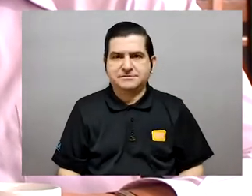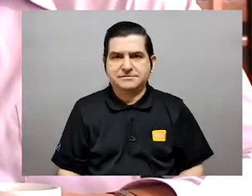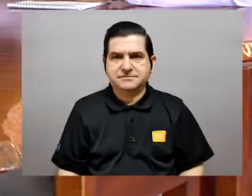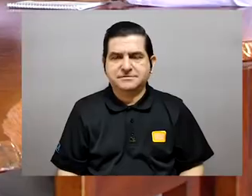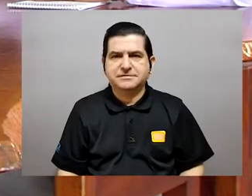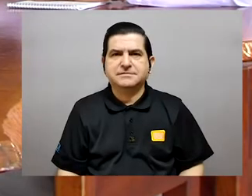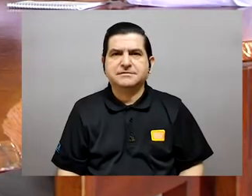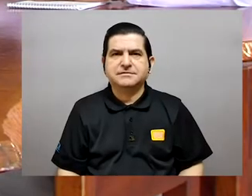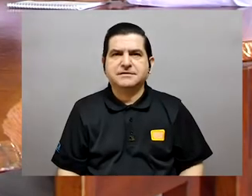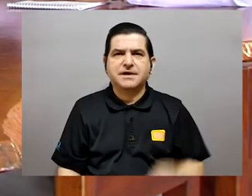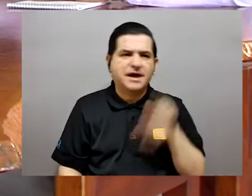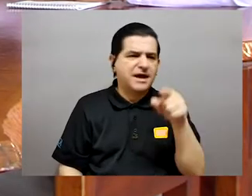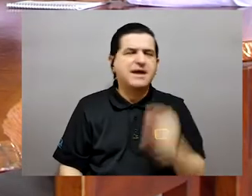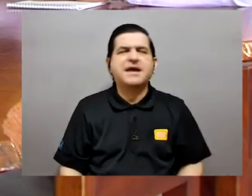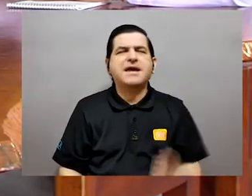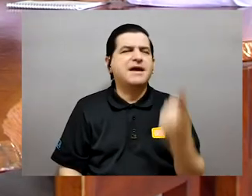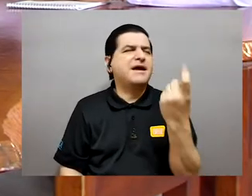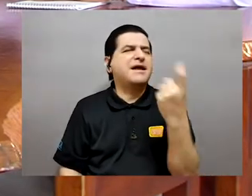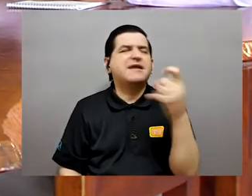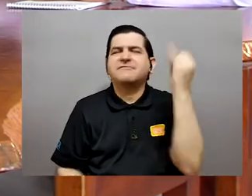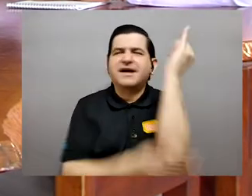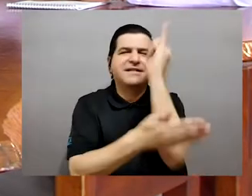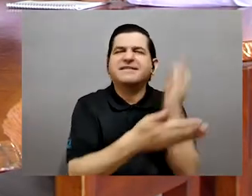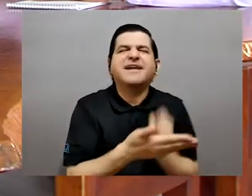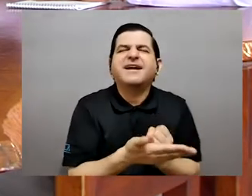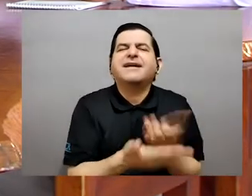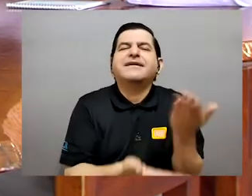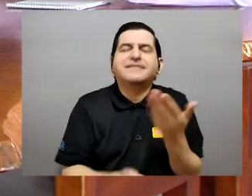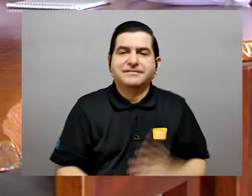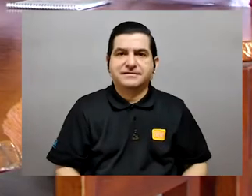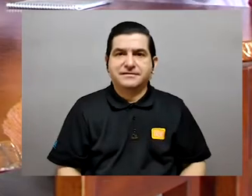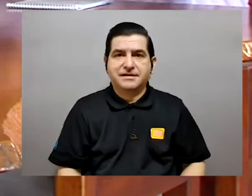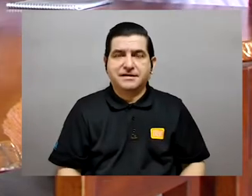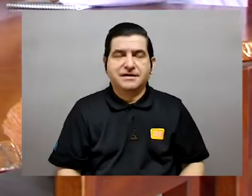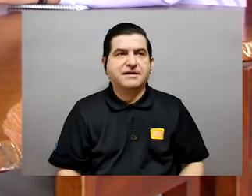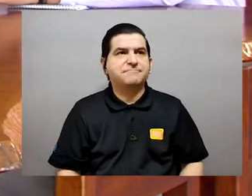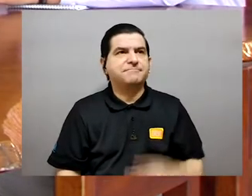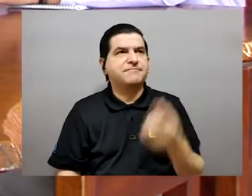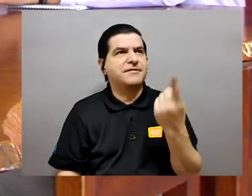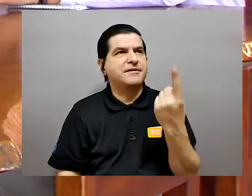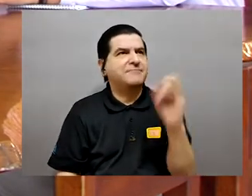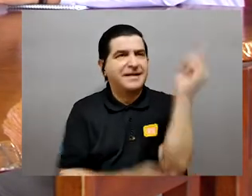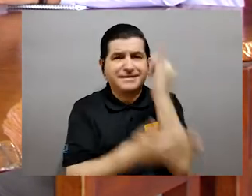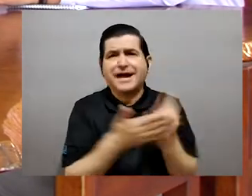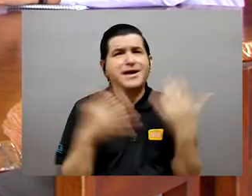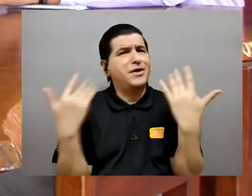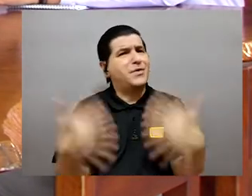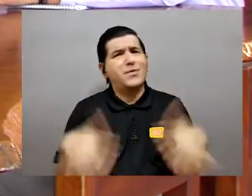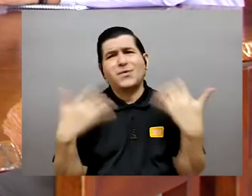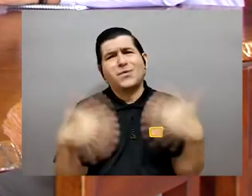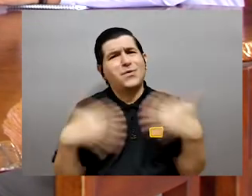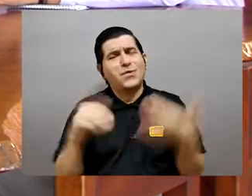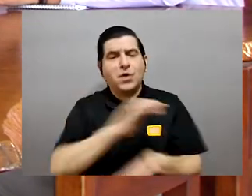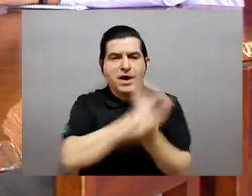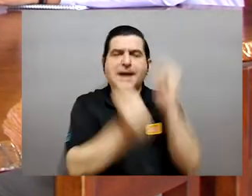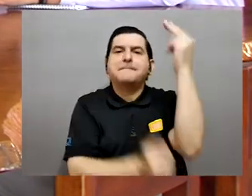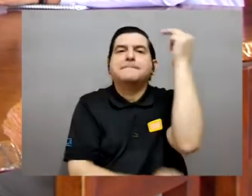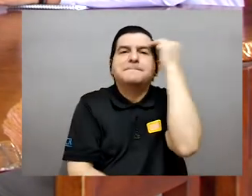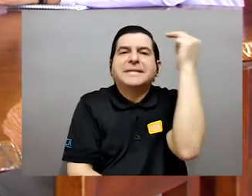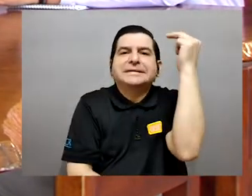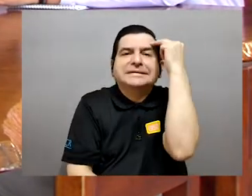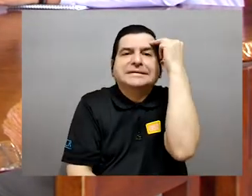pandemia. Y yo digo, qué maravilloso, y qué ejemplo más grande, más lindo se está viviendo desde ese punto de vista. Le están